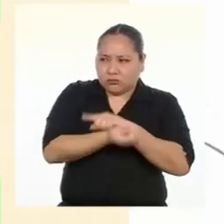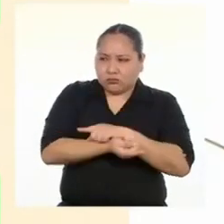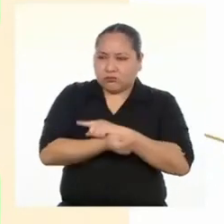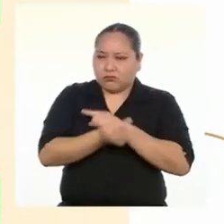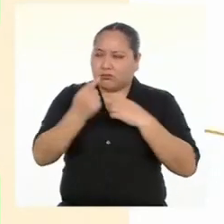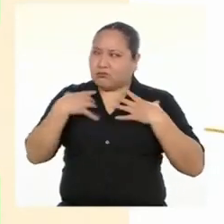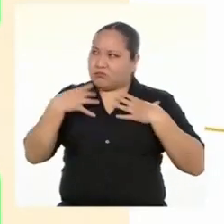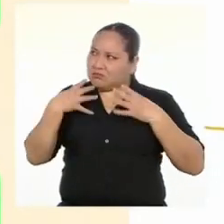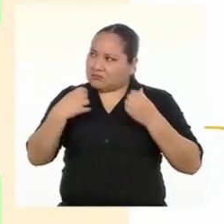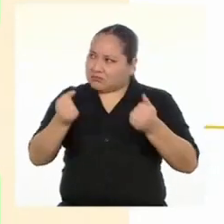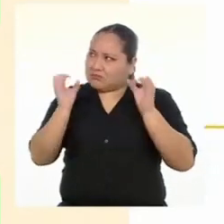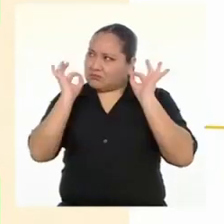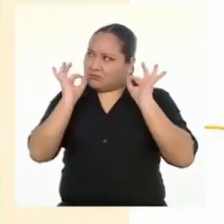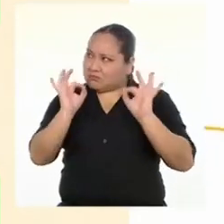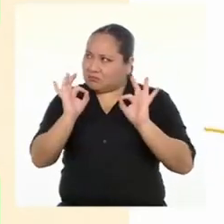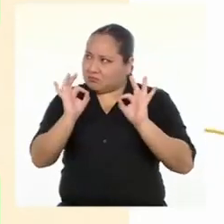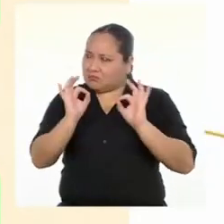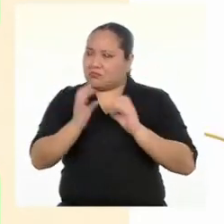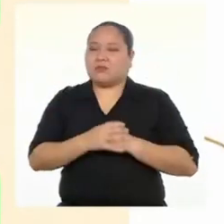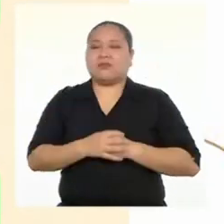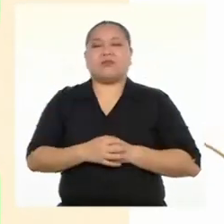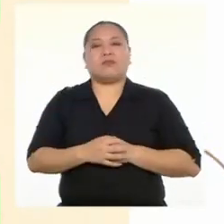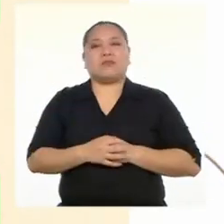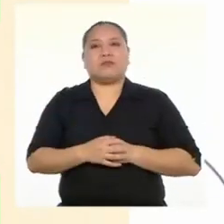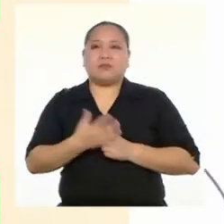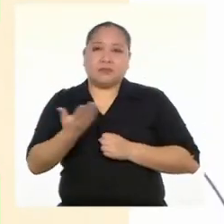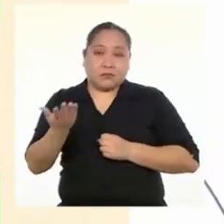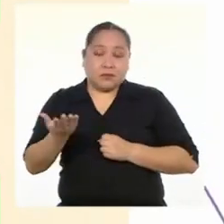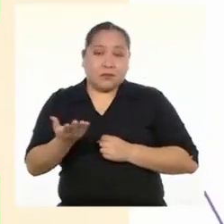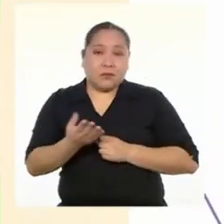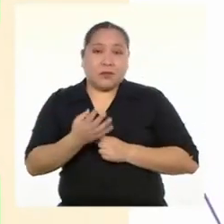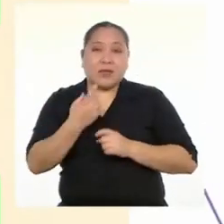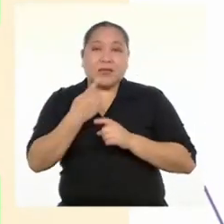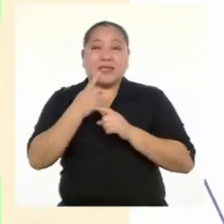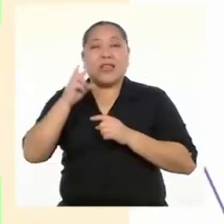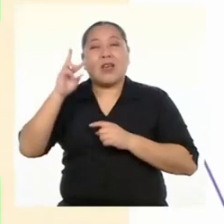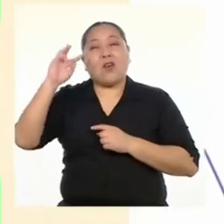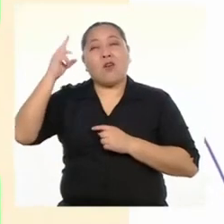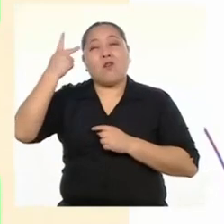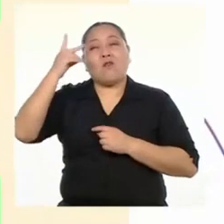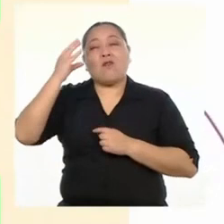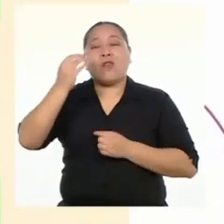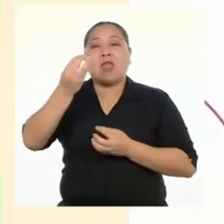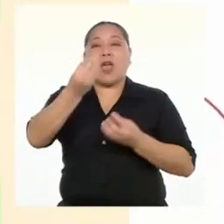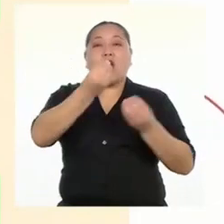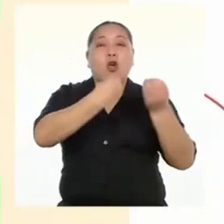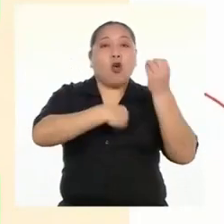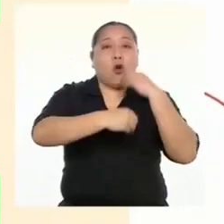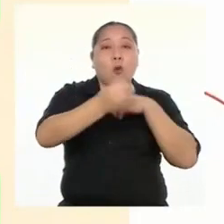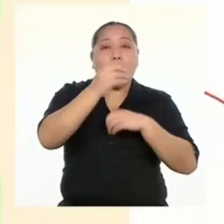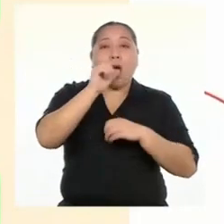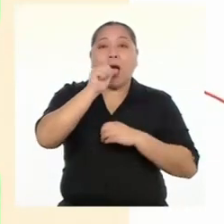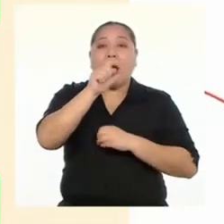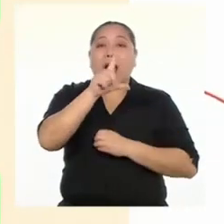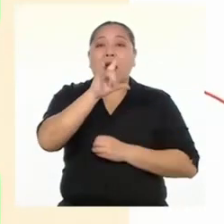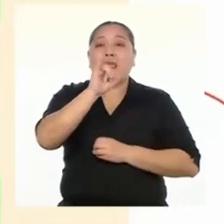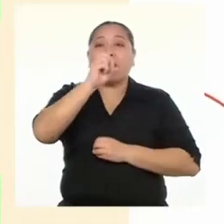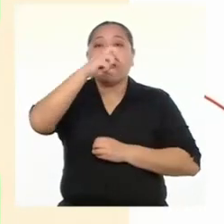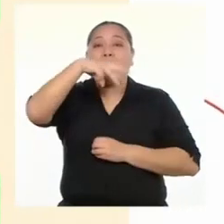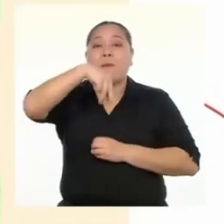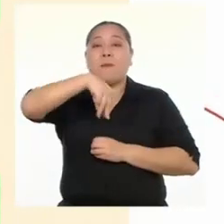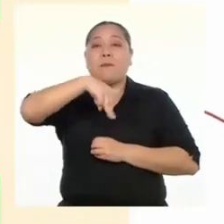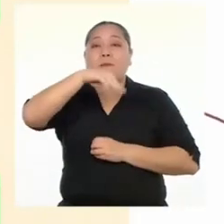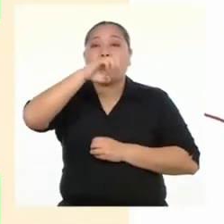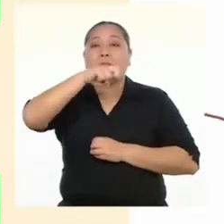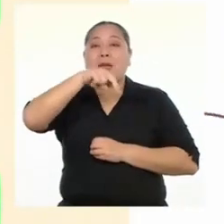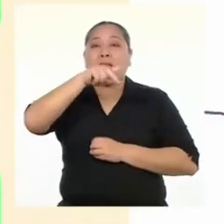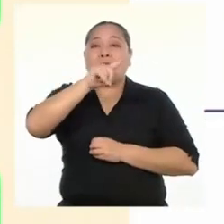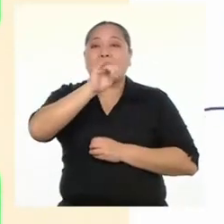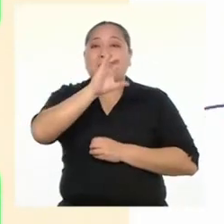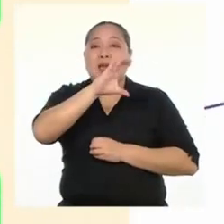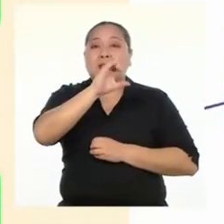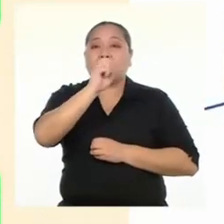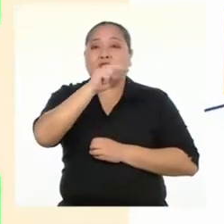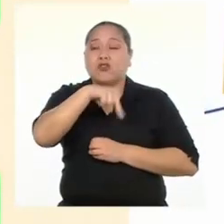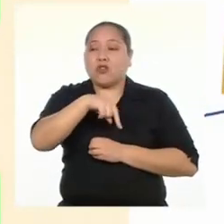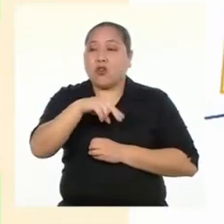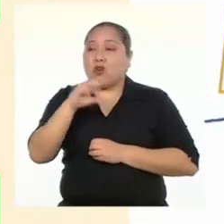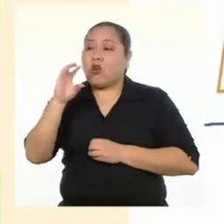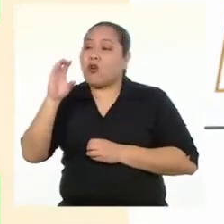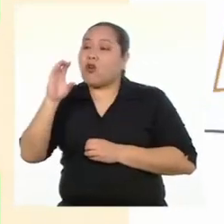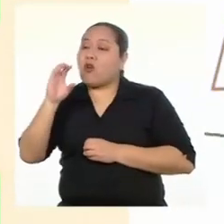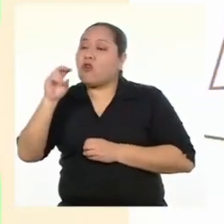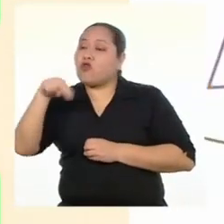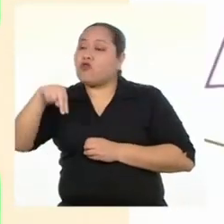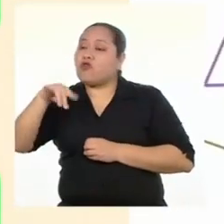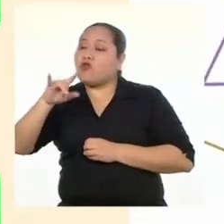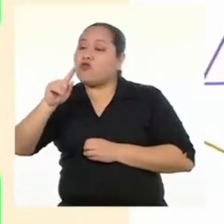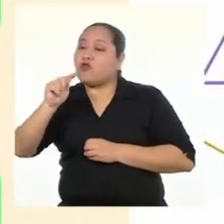una salud adecuada. Usualmente se confunde a la alimentación con la nutrición, cuando en realidad la alimentación es solamente una primera